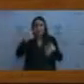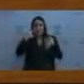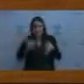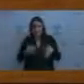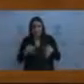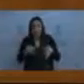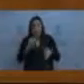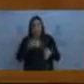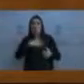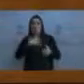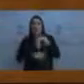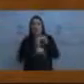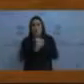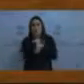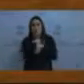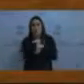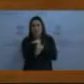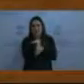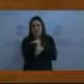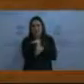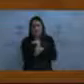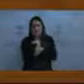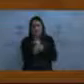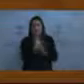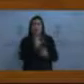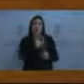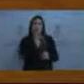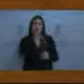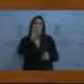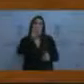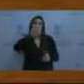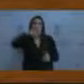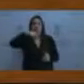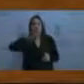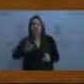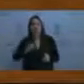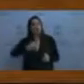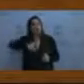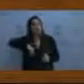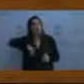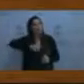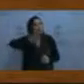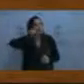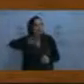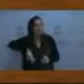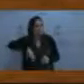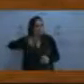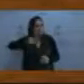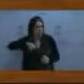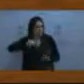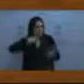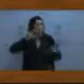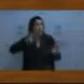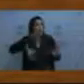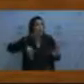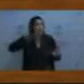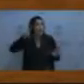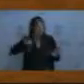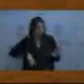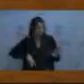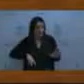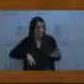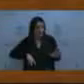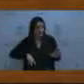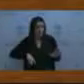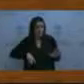y sostenible. Y, señora Espiño, nosotros nunca, le repito, nunca